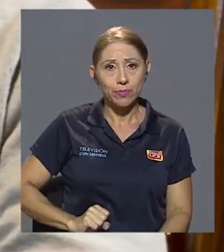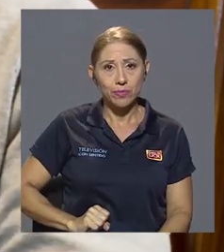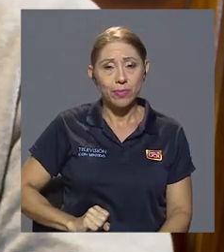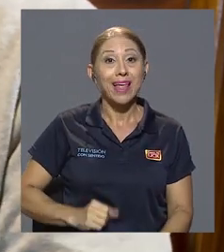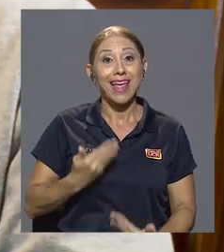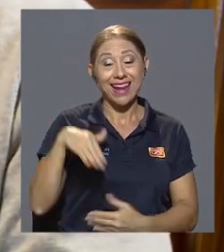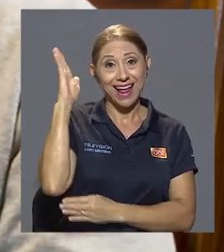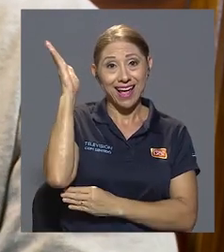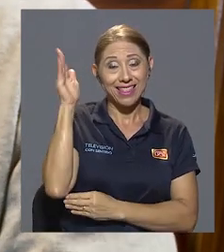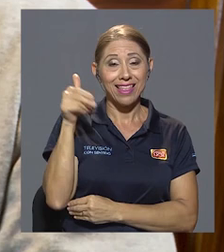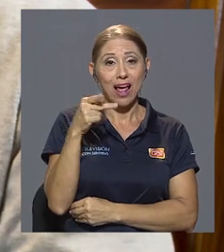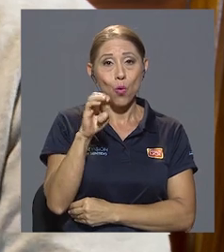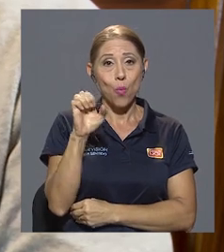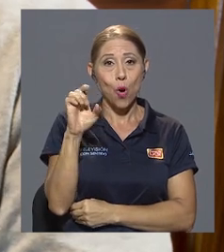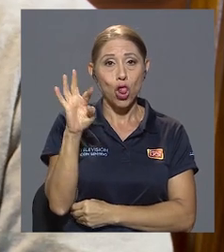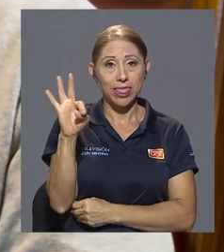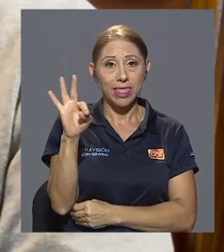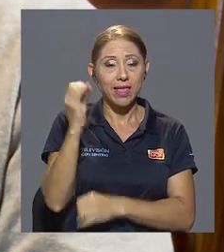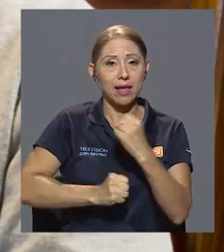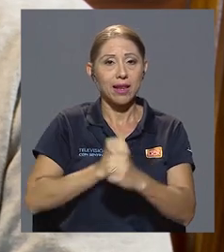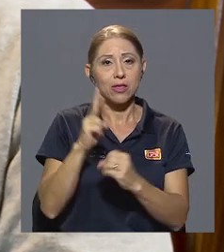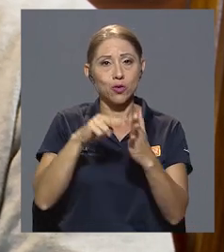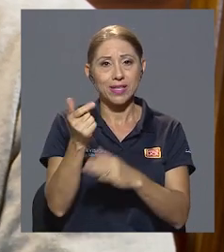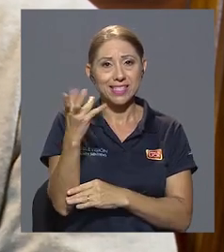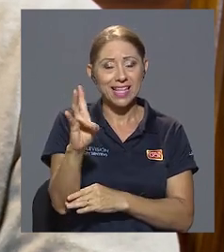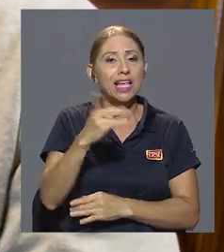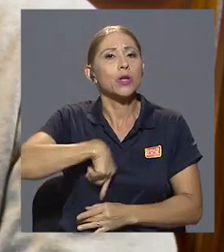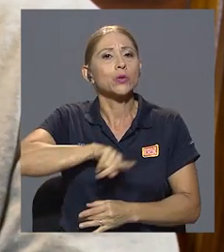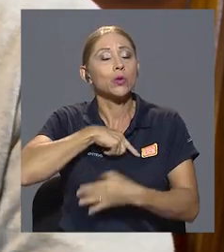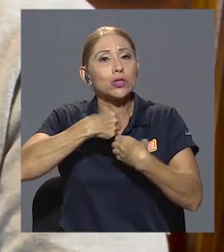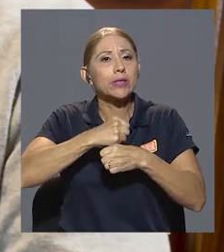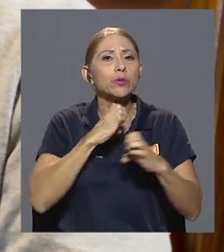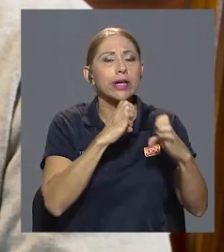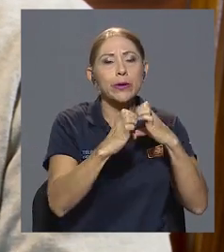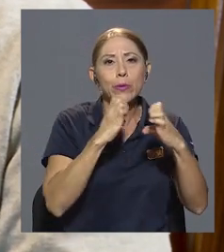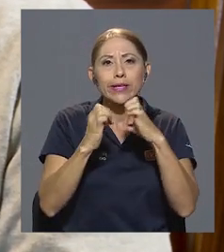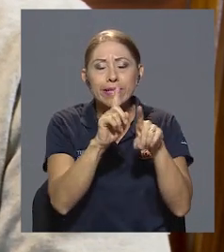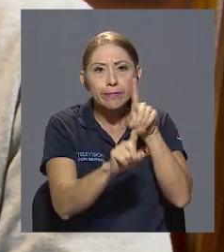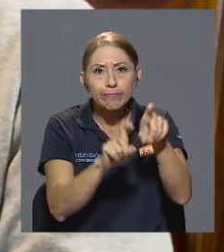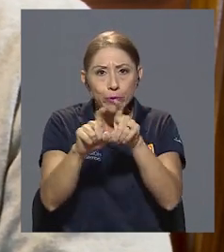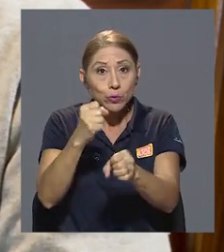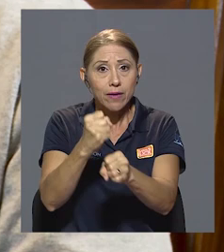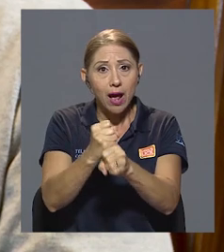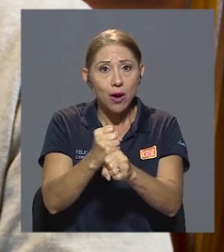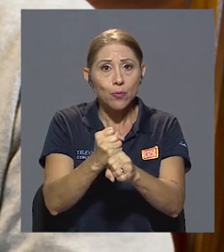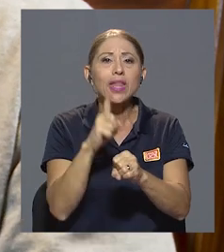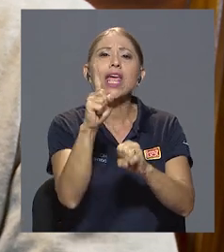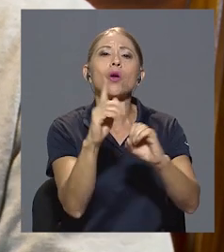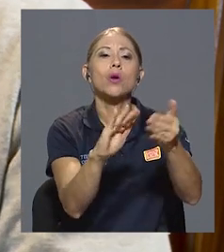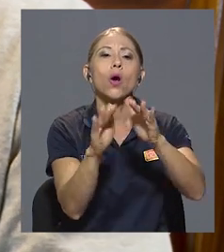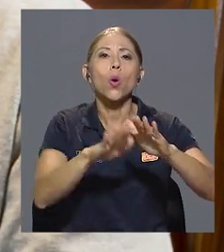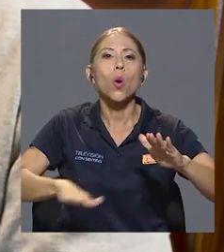el marco de la cátedra jungo en el año 2017 realizamos un trabajo de encuesta por ejemplo en una colonia un